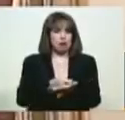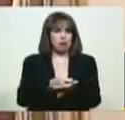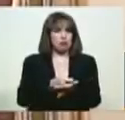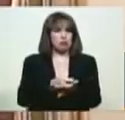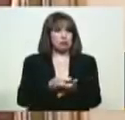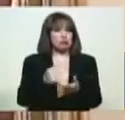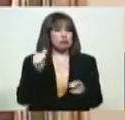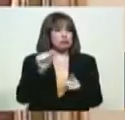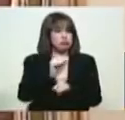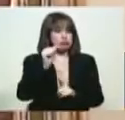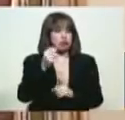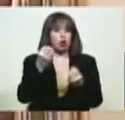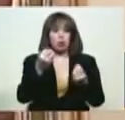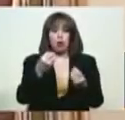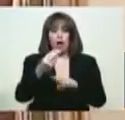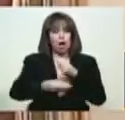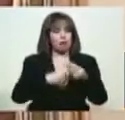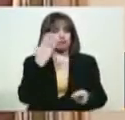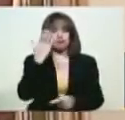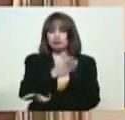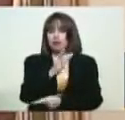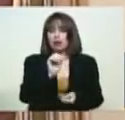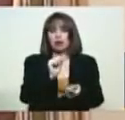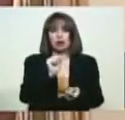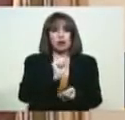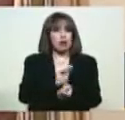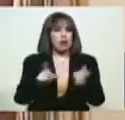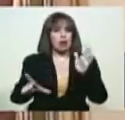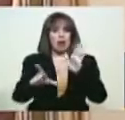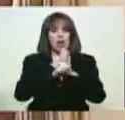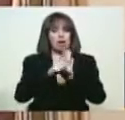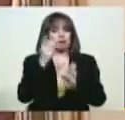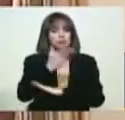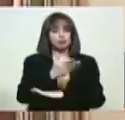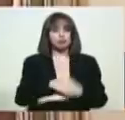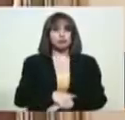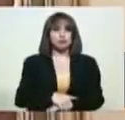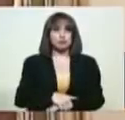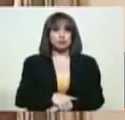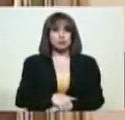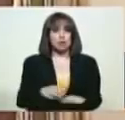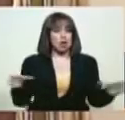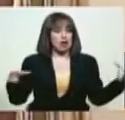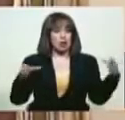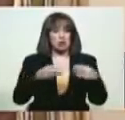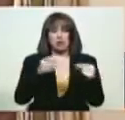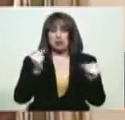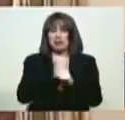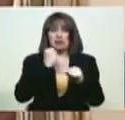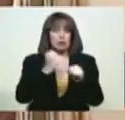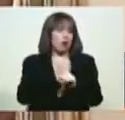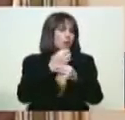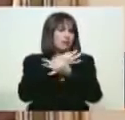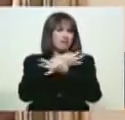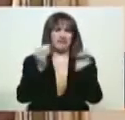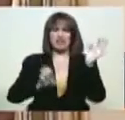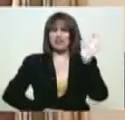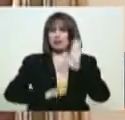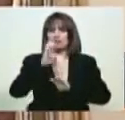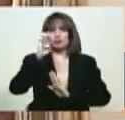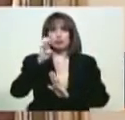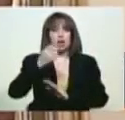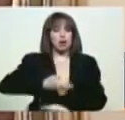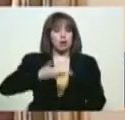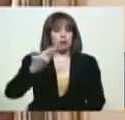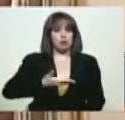verán que actuaremos con todo el peso de la ley, con todo el peso de la ley. Ha sido una reunión de trabajo excelente,